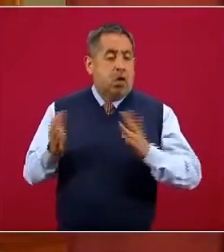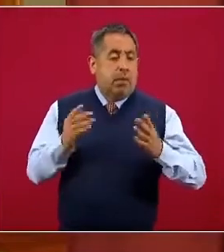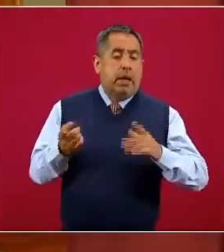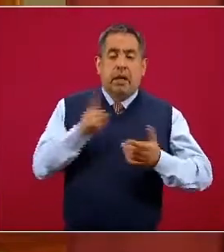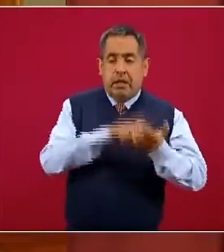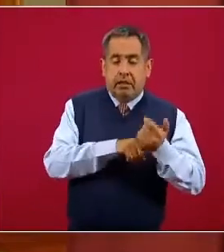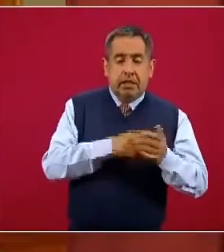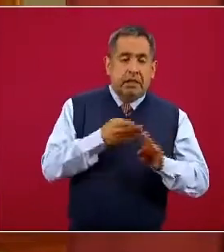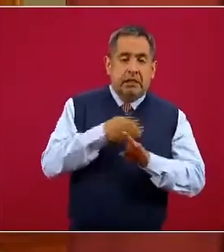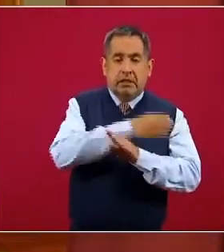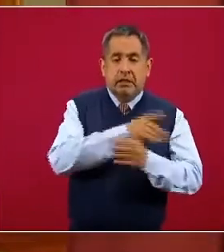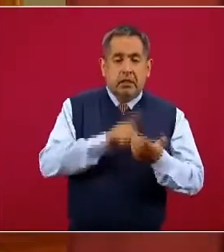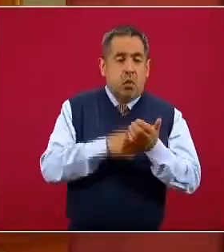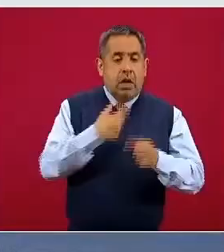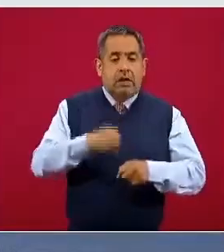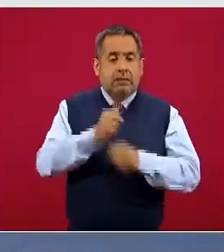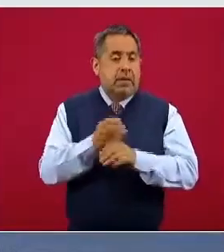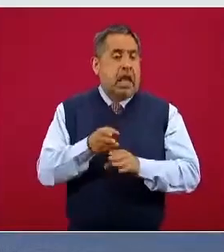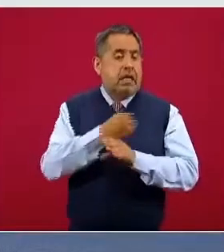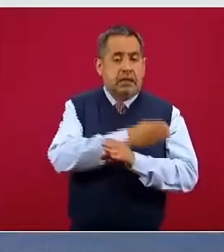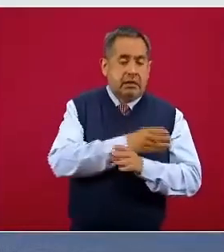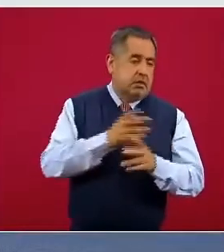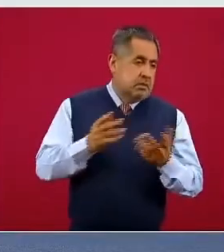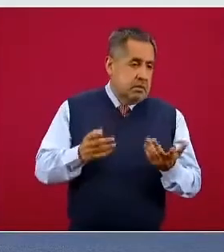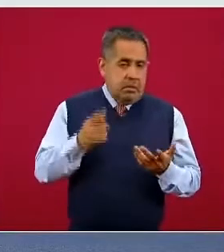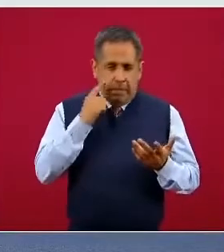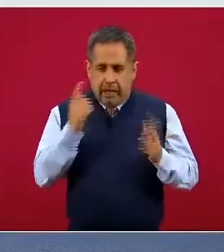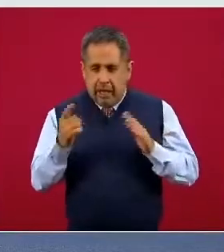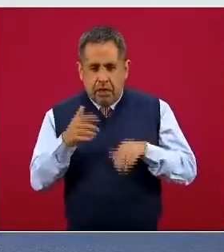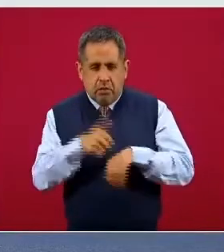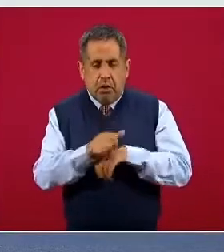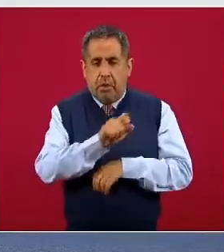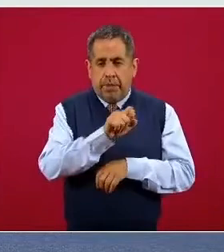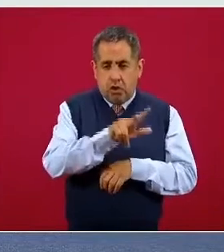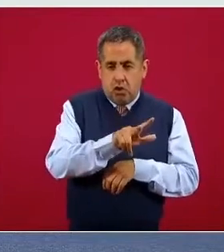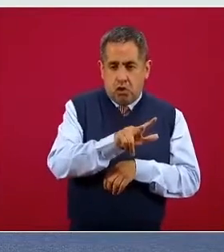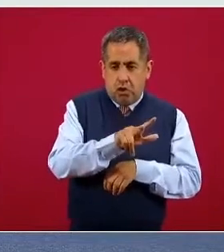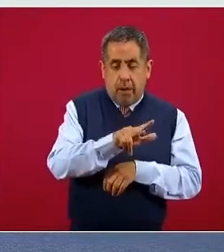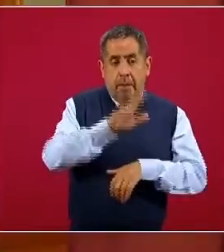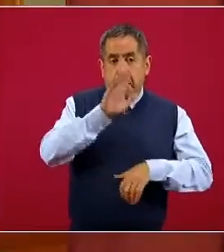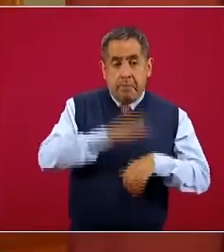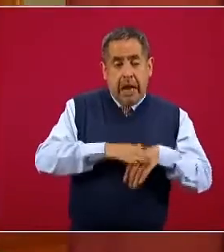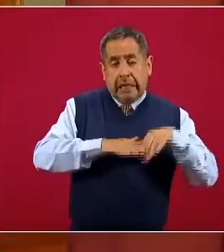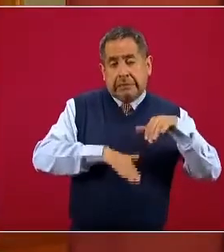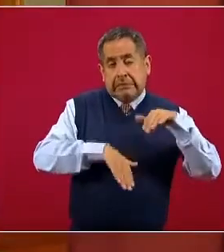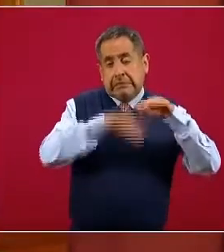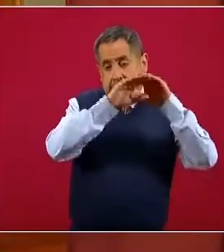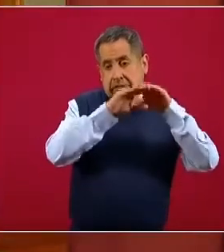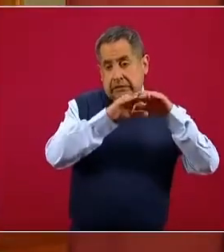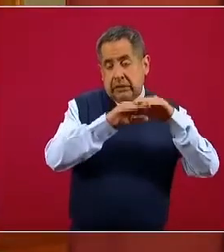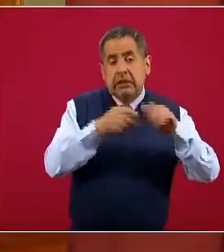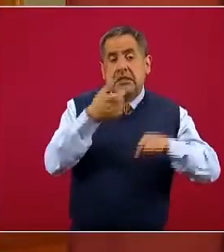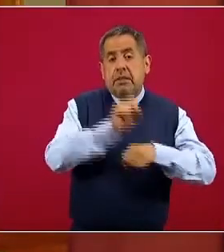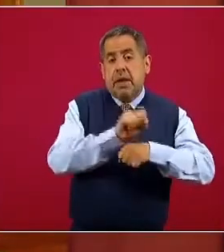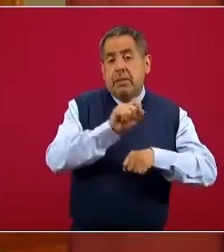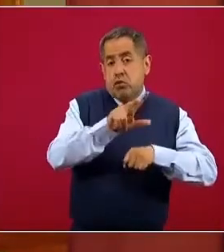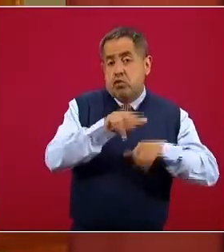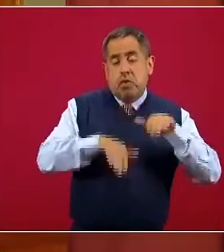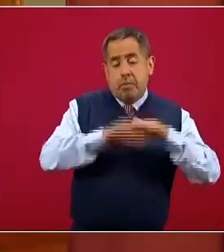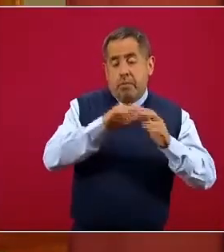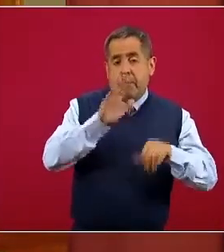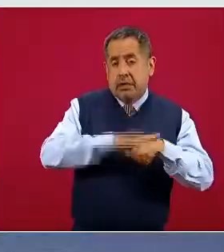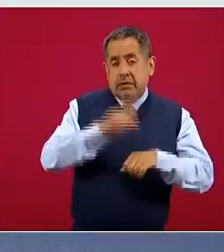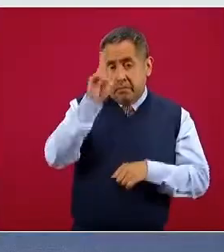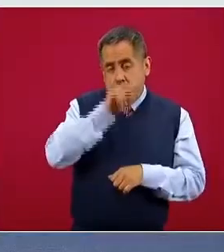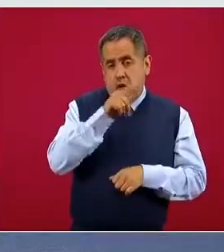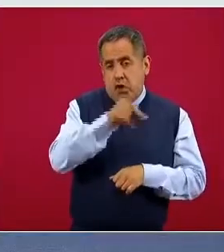momento ocurrieron en una semana, que para efectos de la 28 fue la semana en la que más defunciones lamentablemente ocurrieron